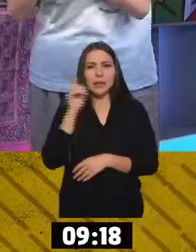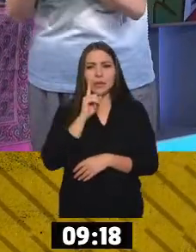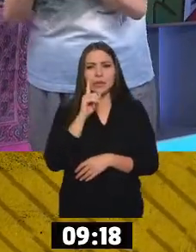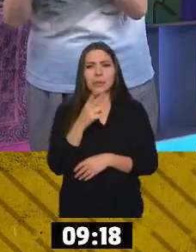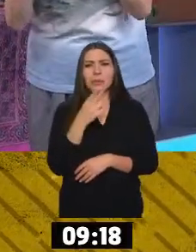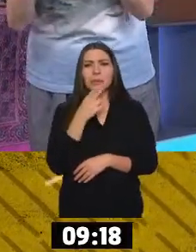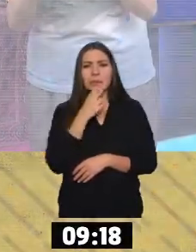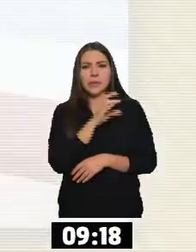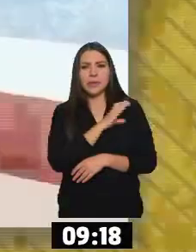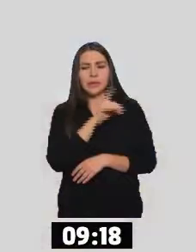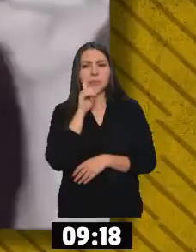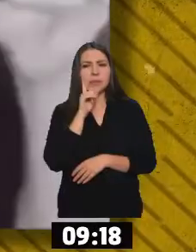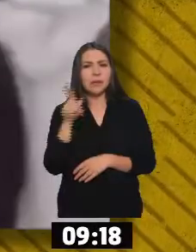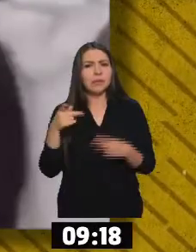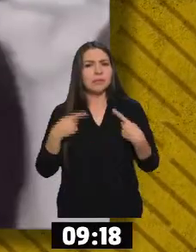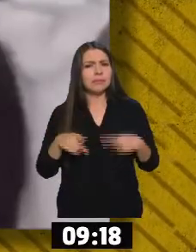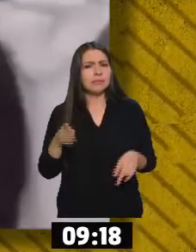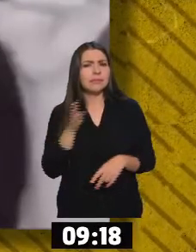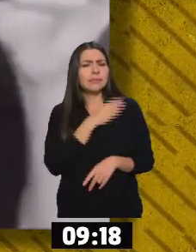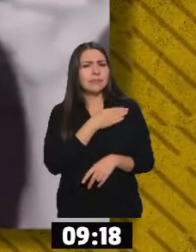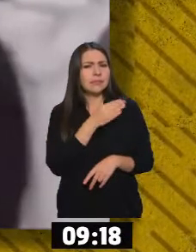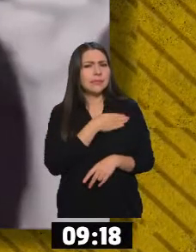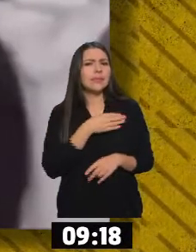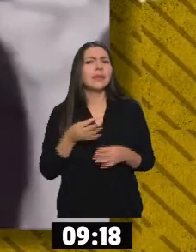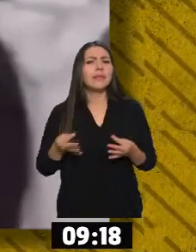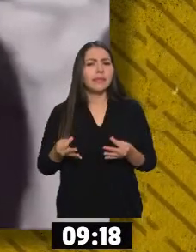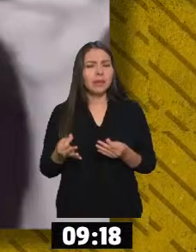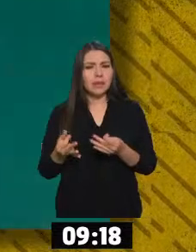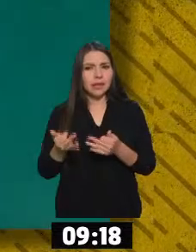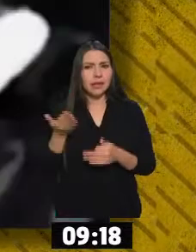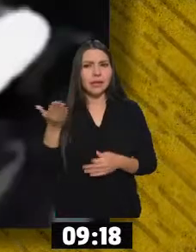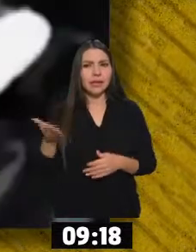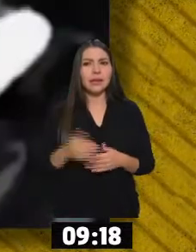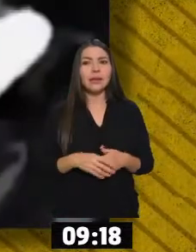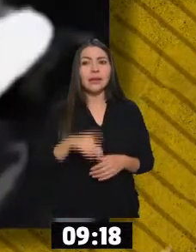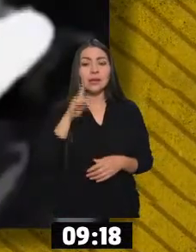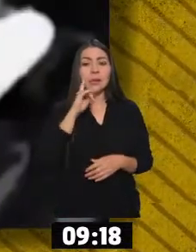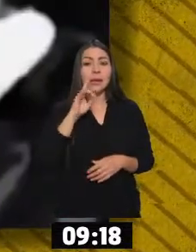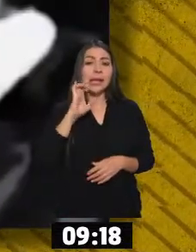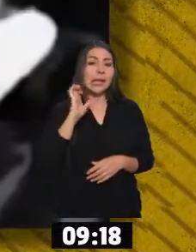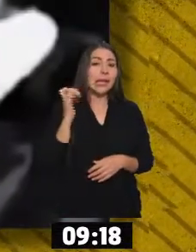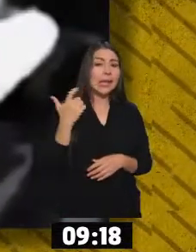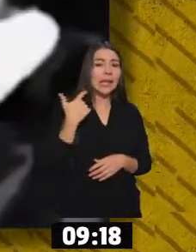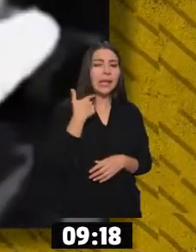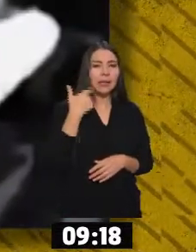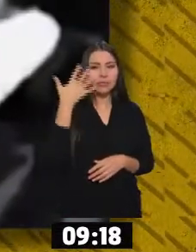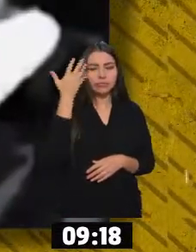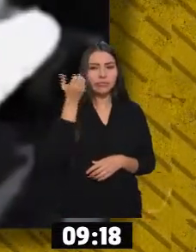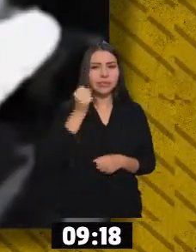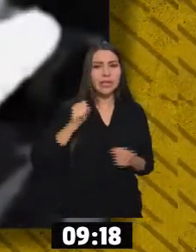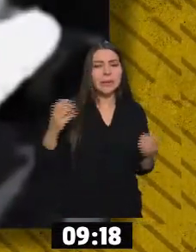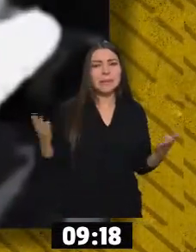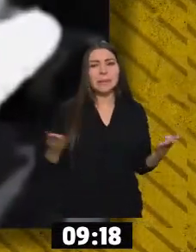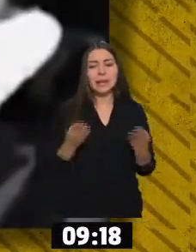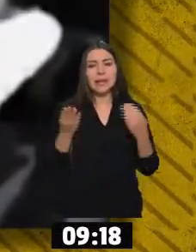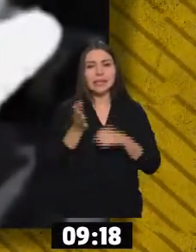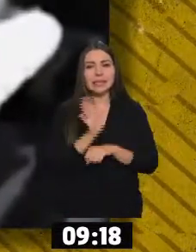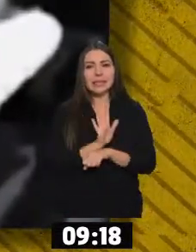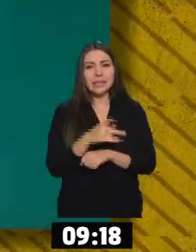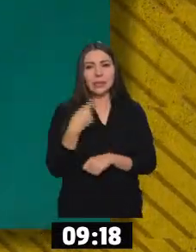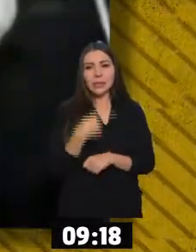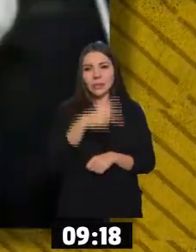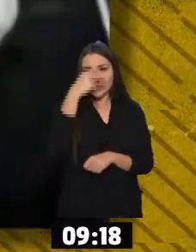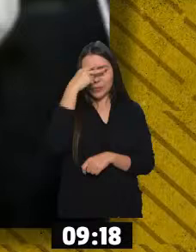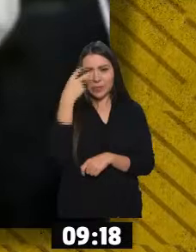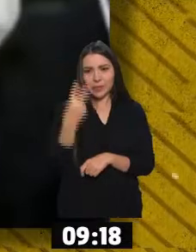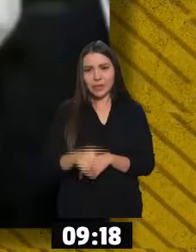sí. Es Ahí una está. finísima persona. Es la ex gran vedette, gran bailarina del cine nacional. Mire esa